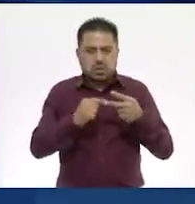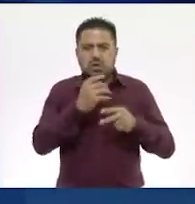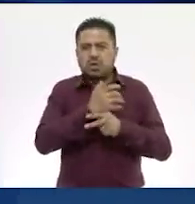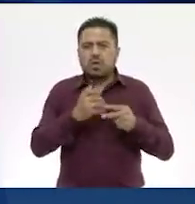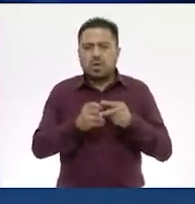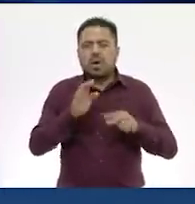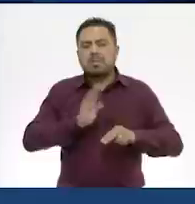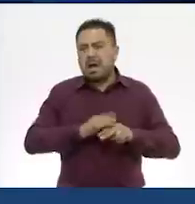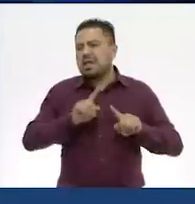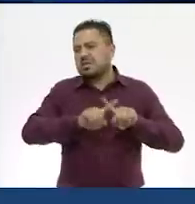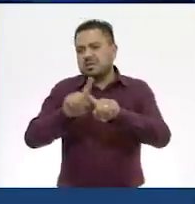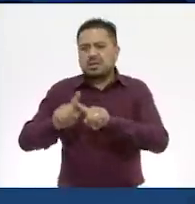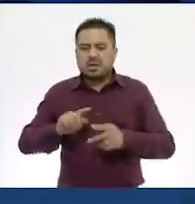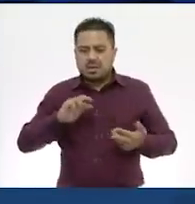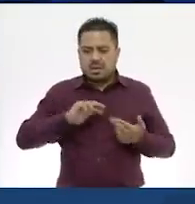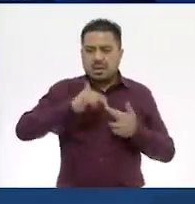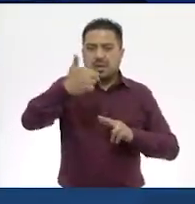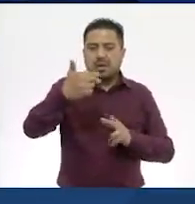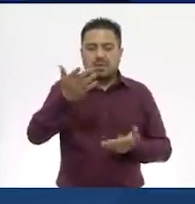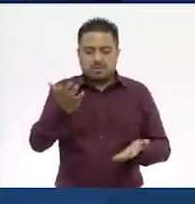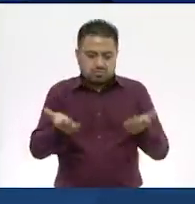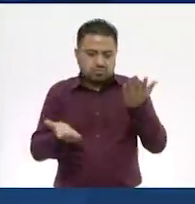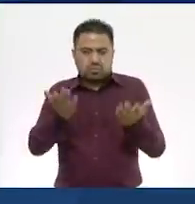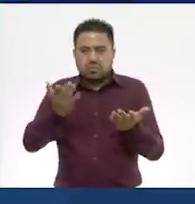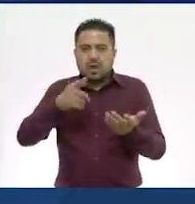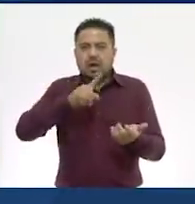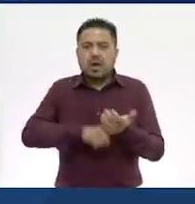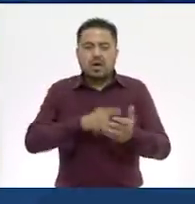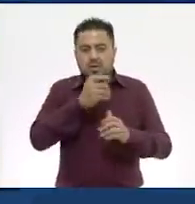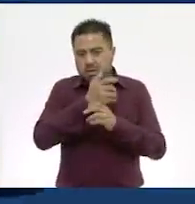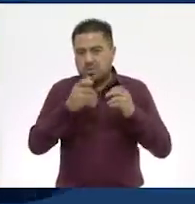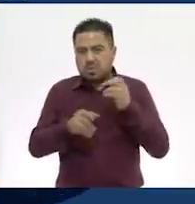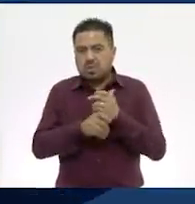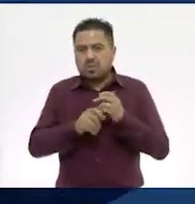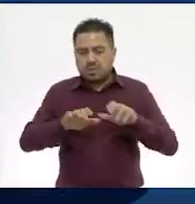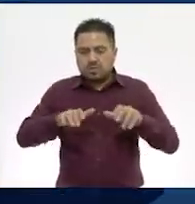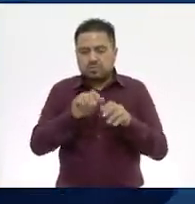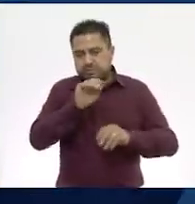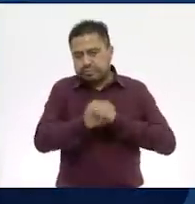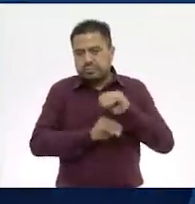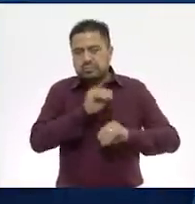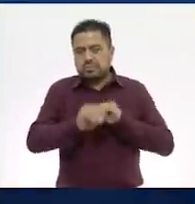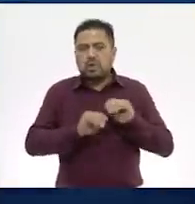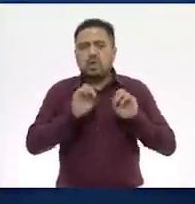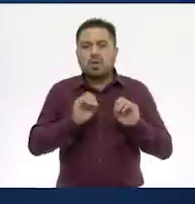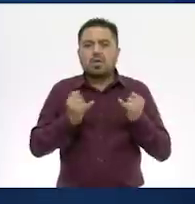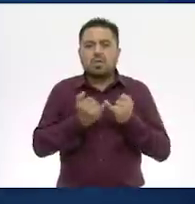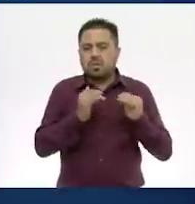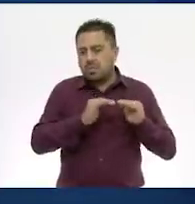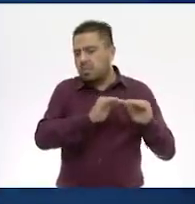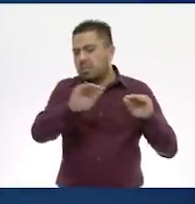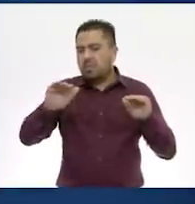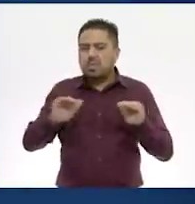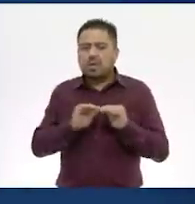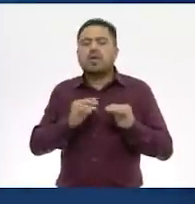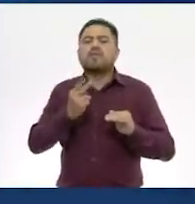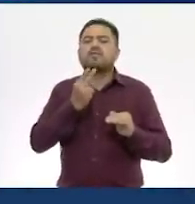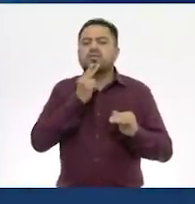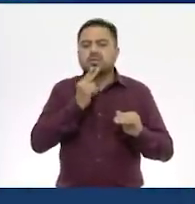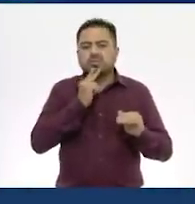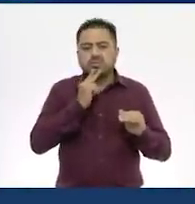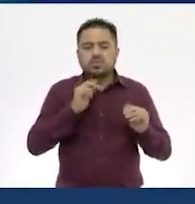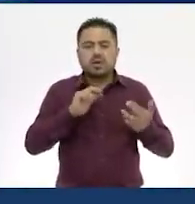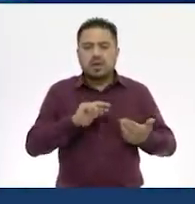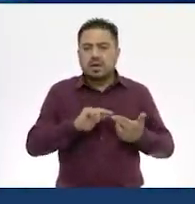diferentes. Es la relación o proporción que hay entre los elementos que las componen o igualdad que existen entre las funciones